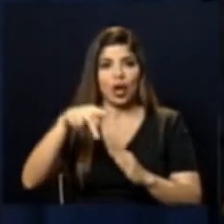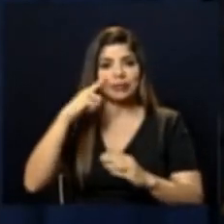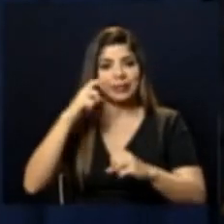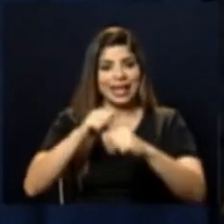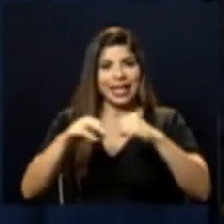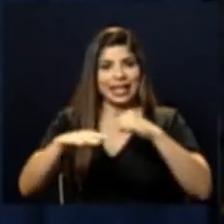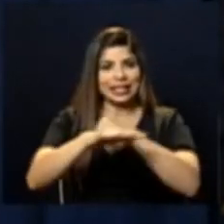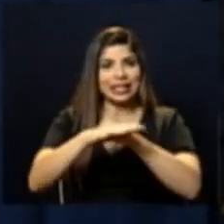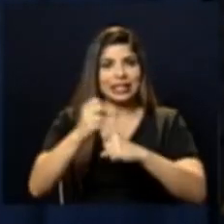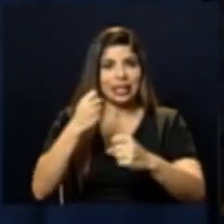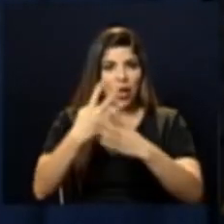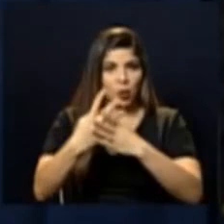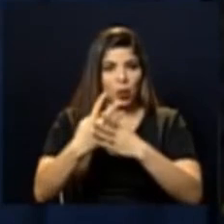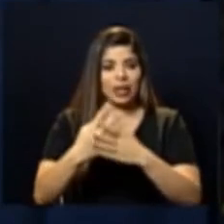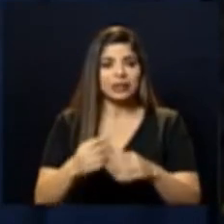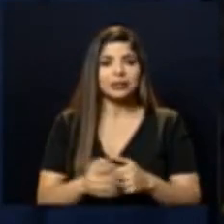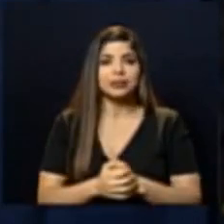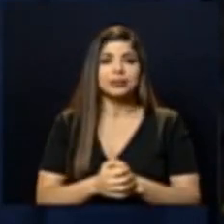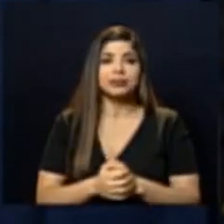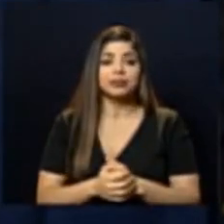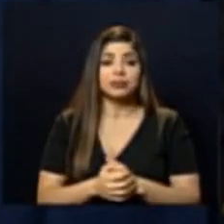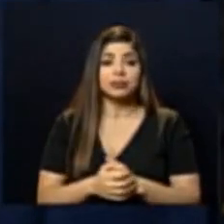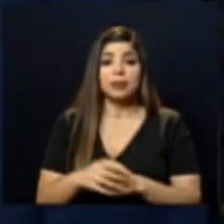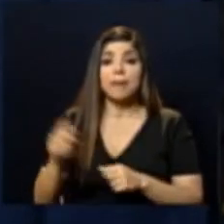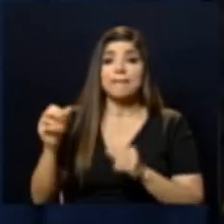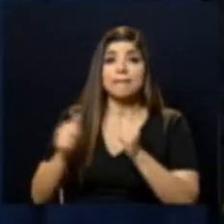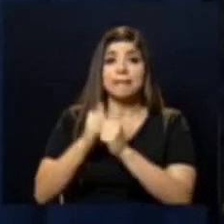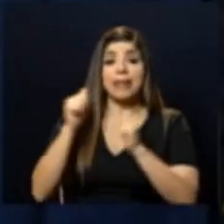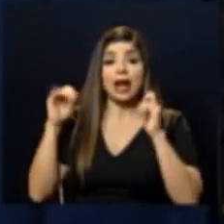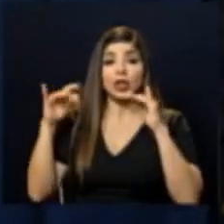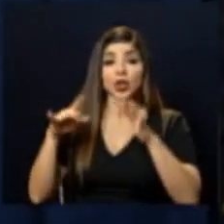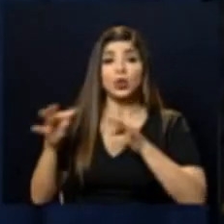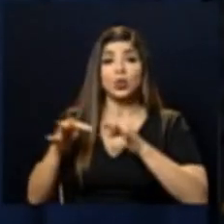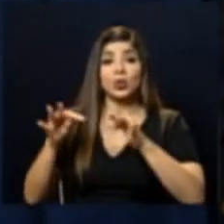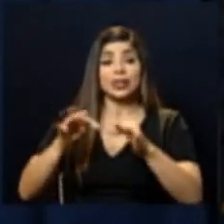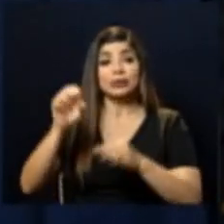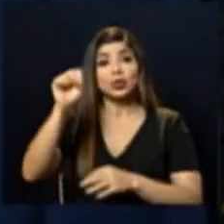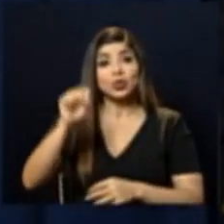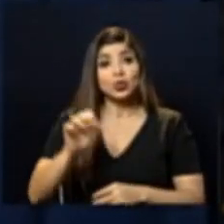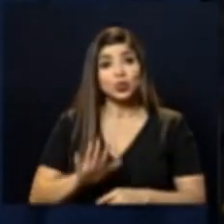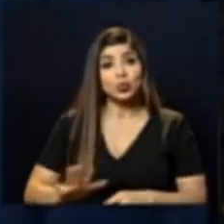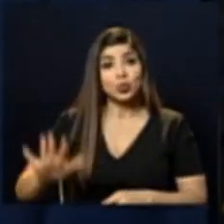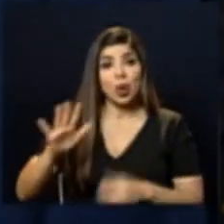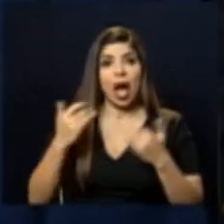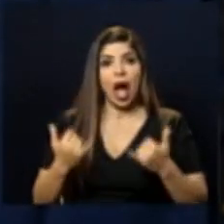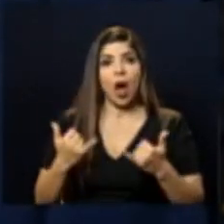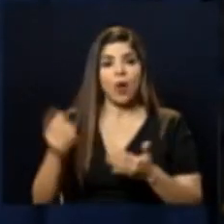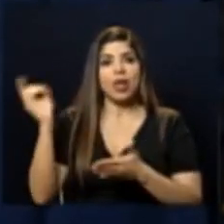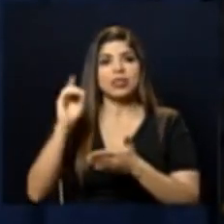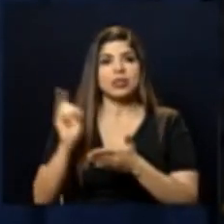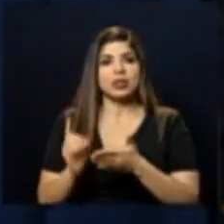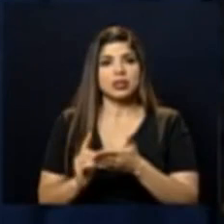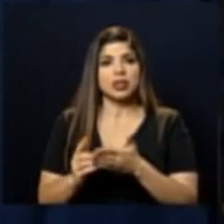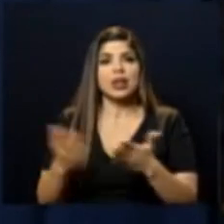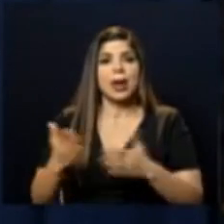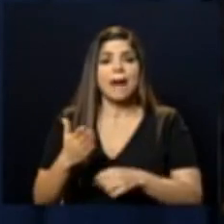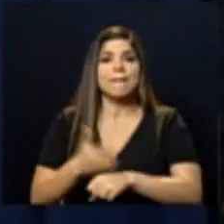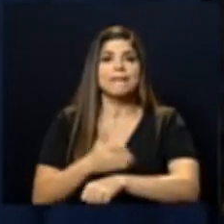Para mejorar la visitación turística en la parte sur de la región, se tiene en diseño las mejoras